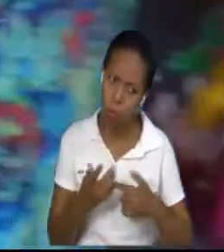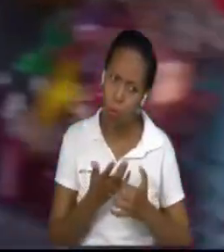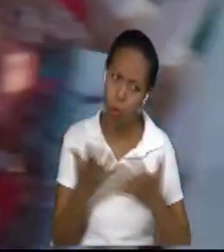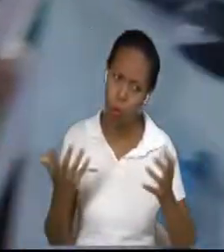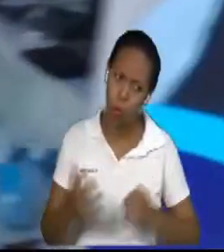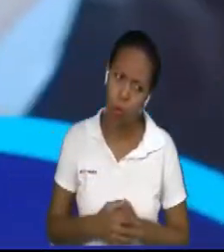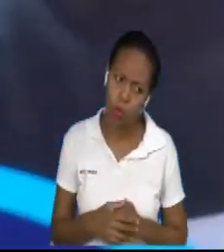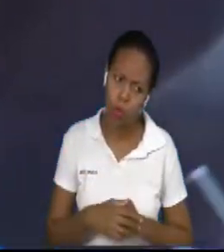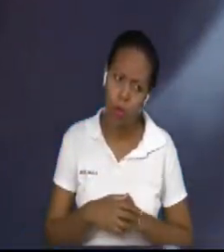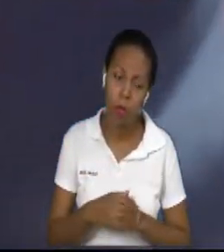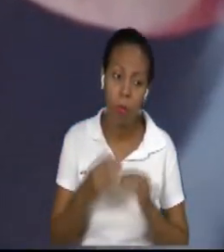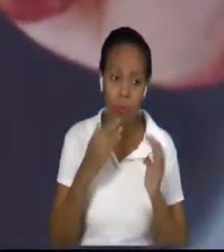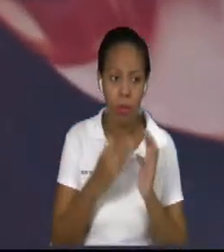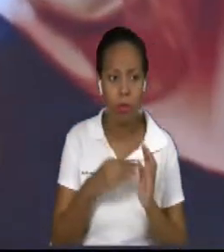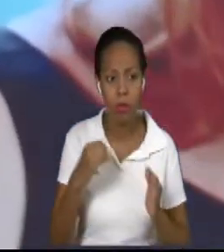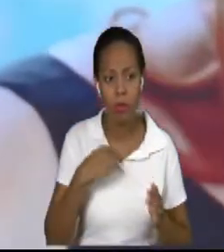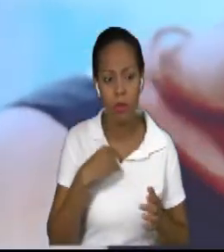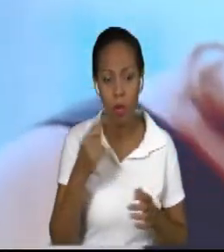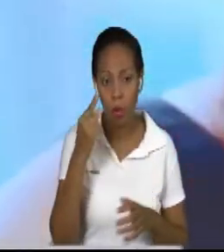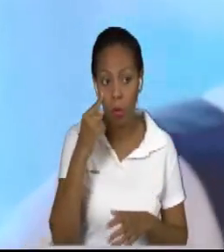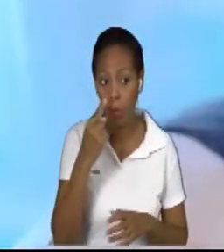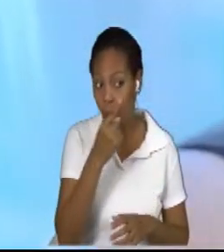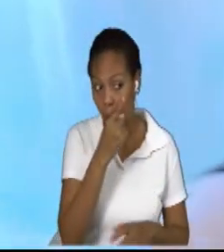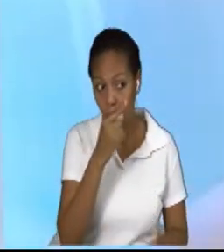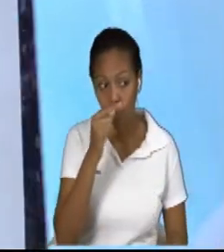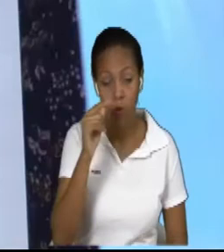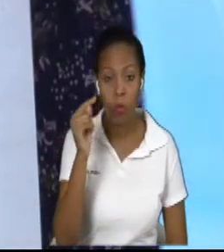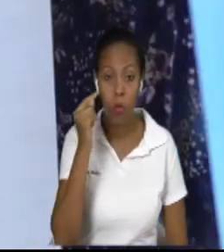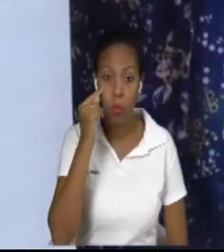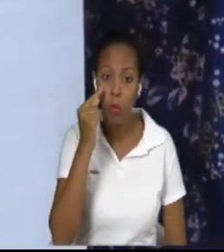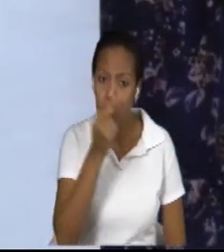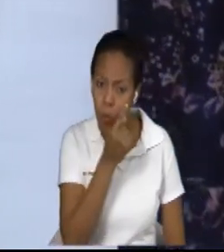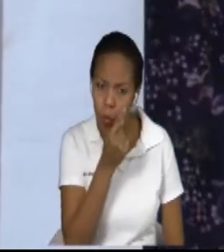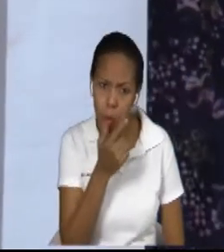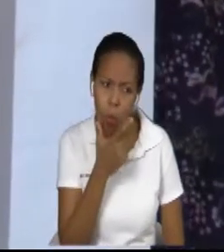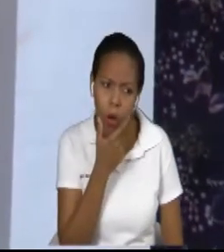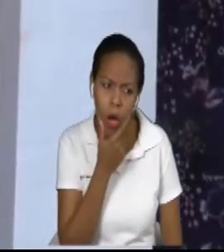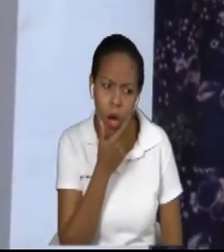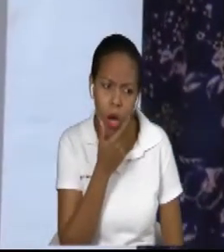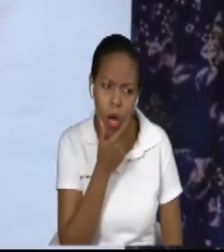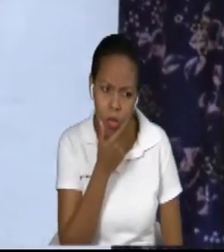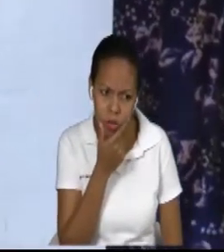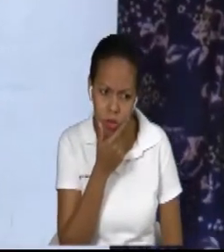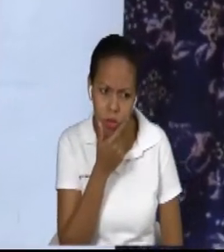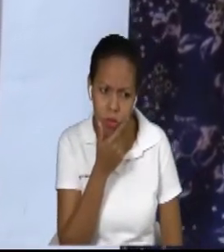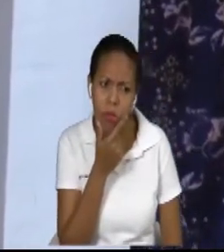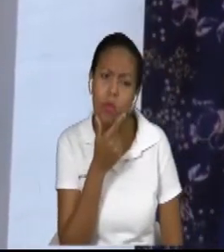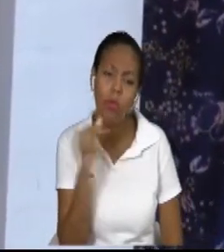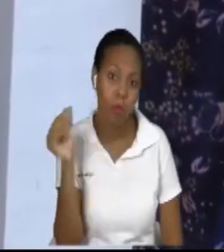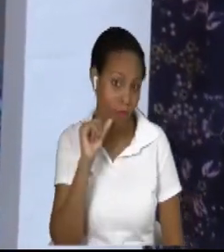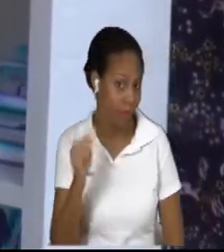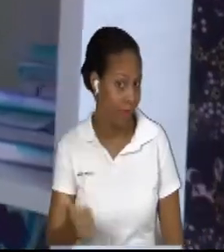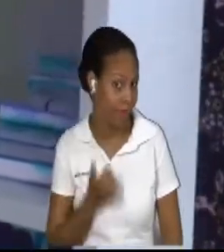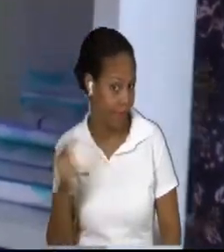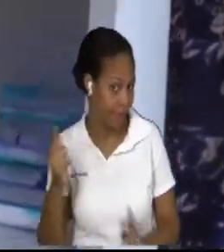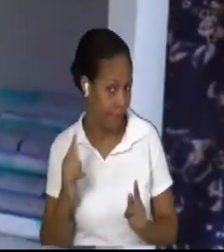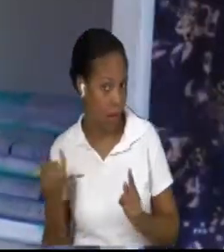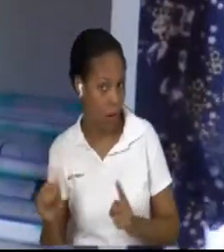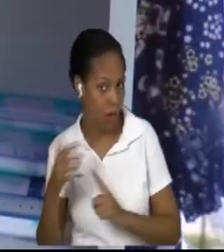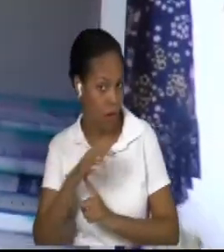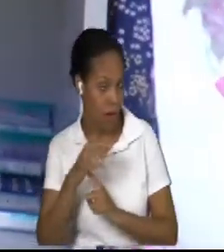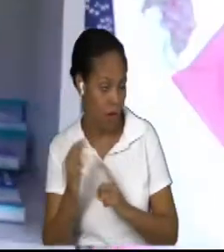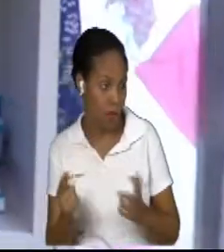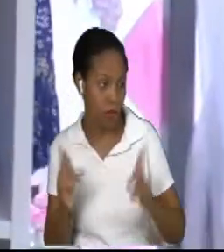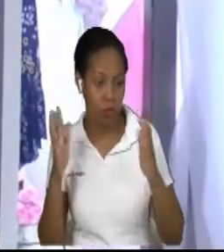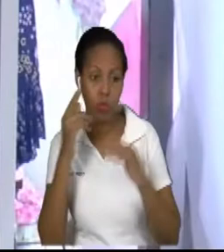está Óptica Colsocial. Ellos están también participando de esta importante feria para